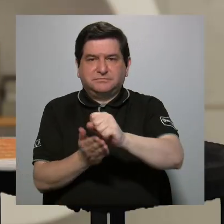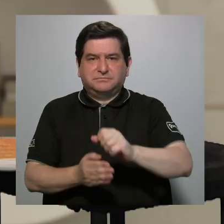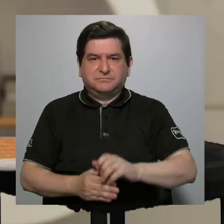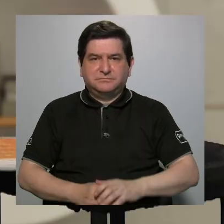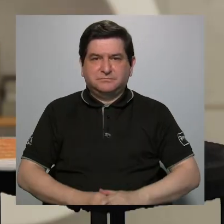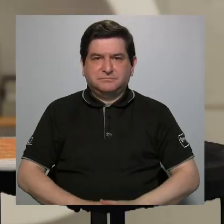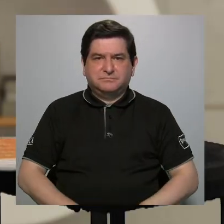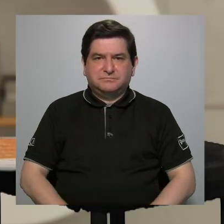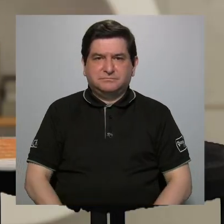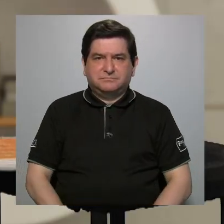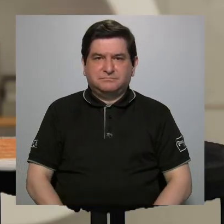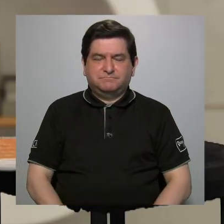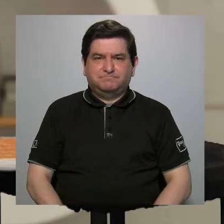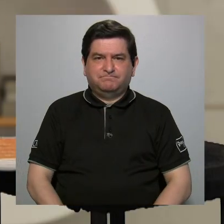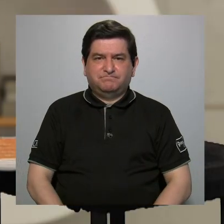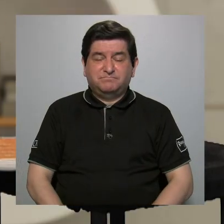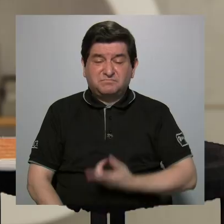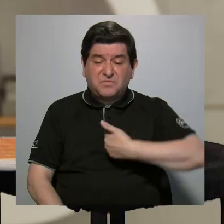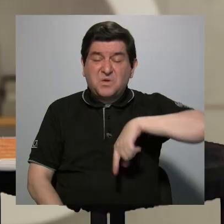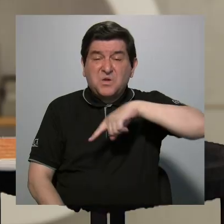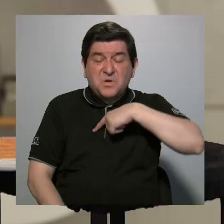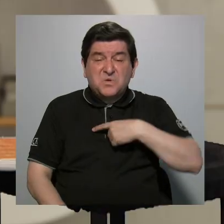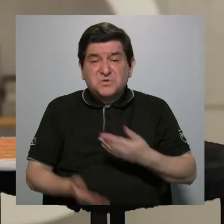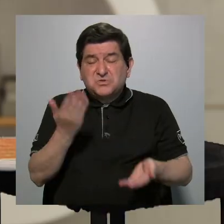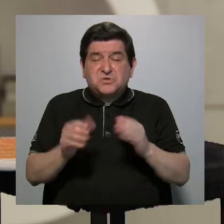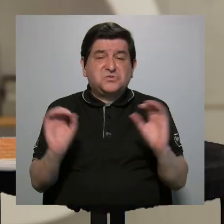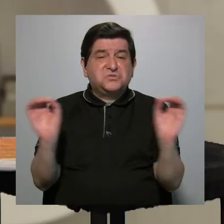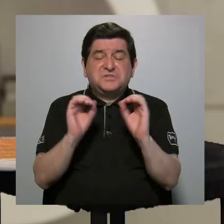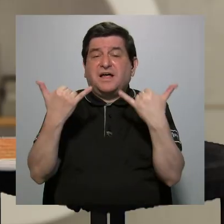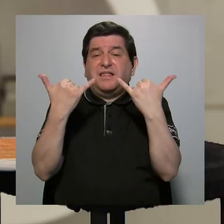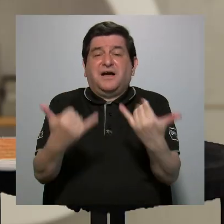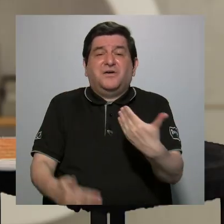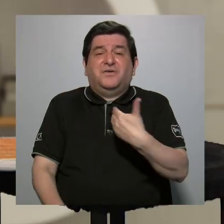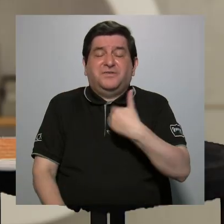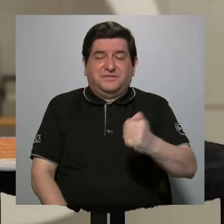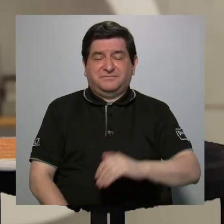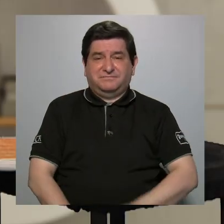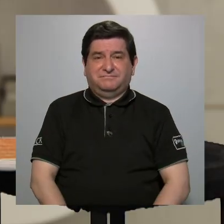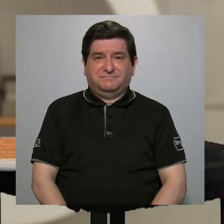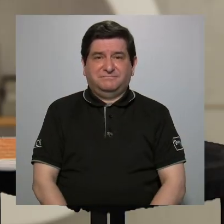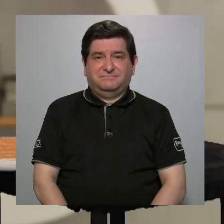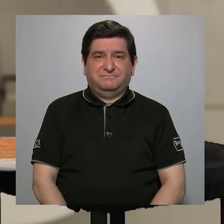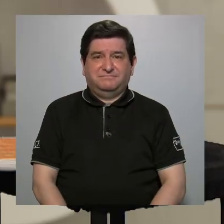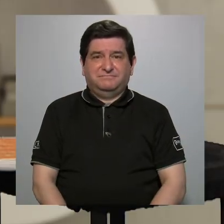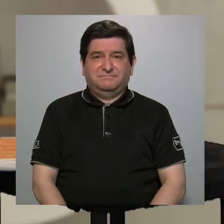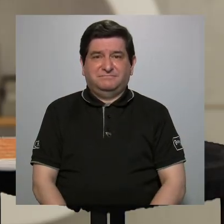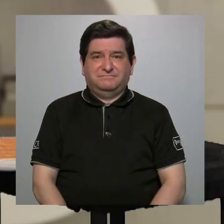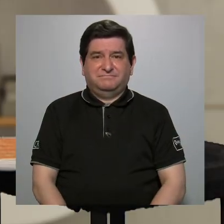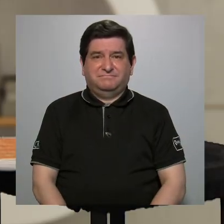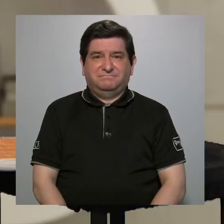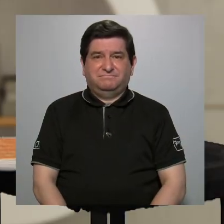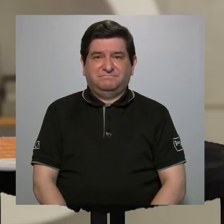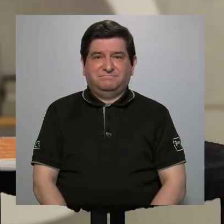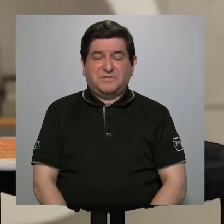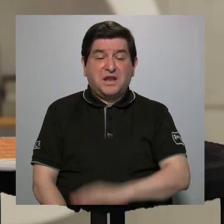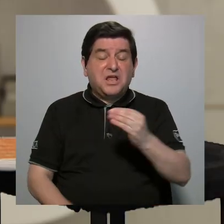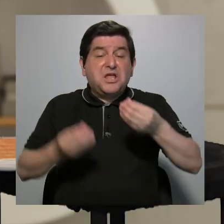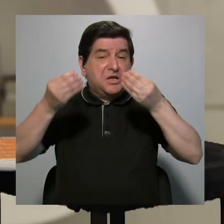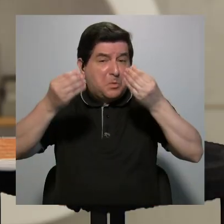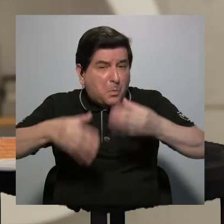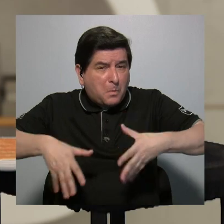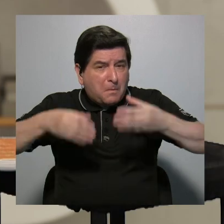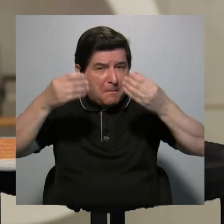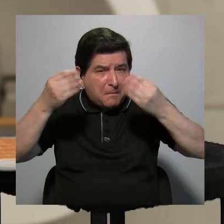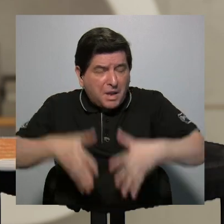¿Verdad? Y entonces nos hemos ido quedando sin nada. Correcto. Sin nada. Y hemos ido